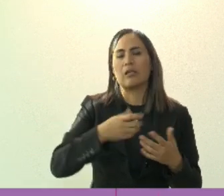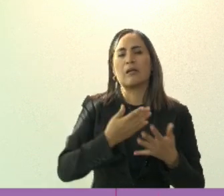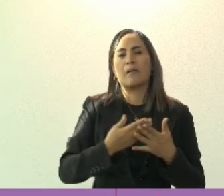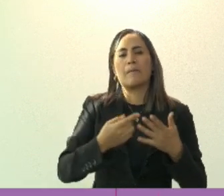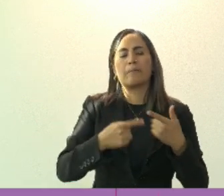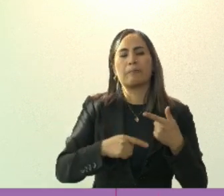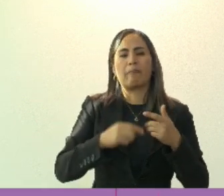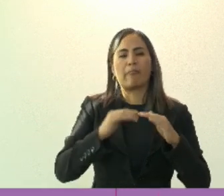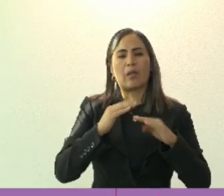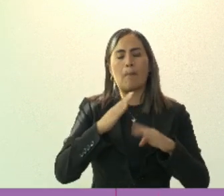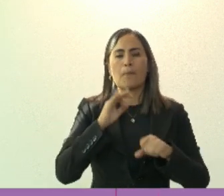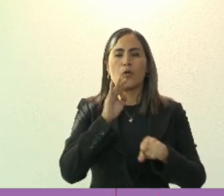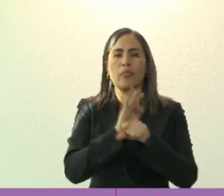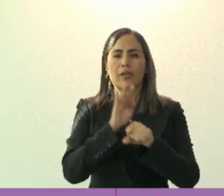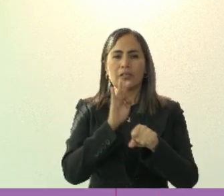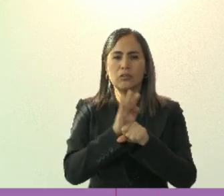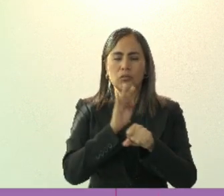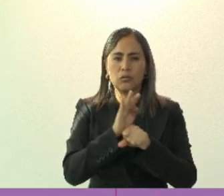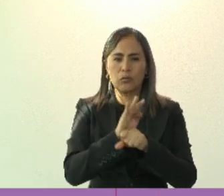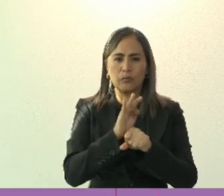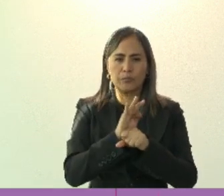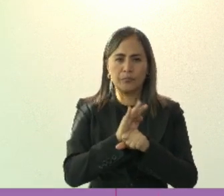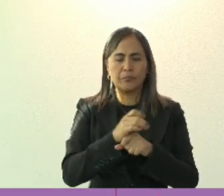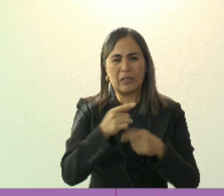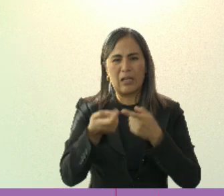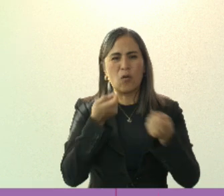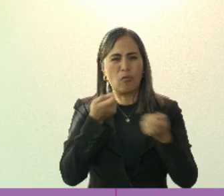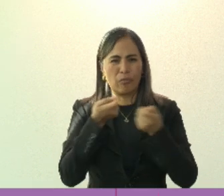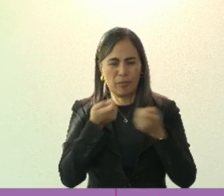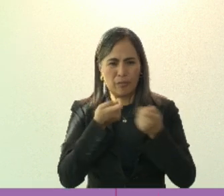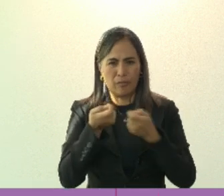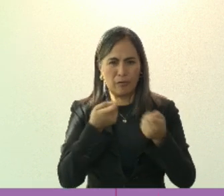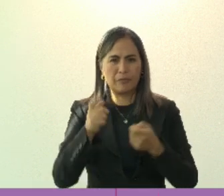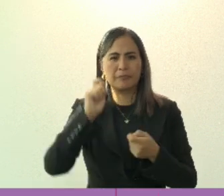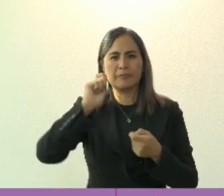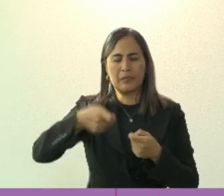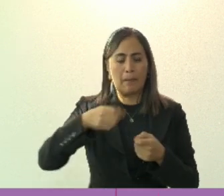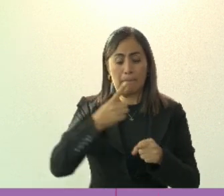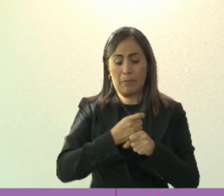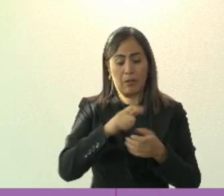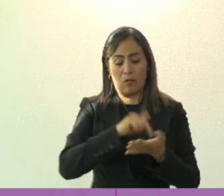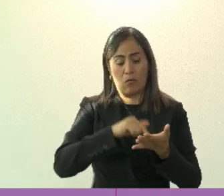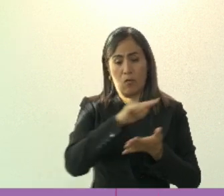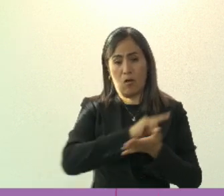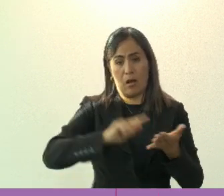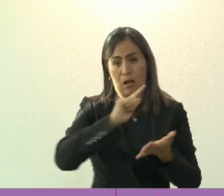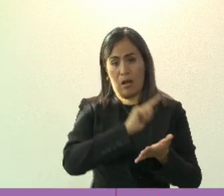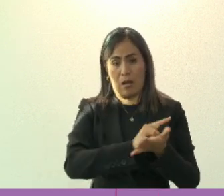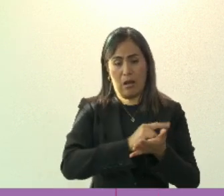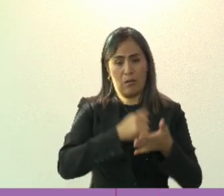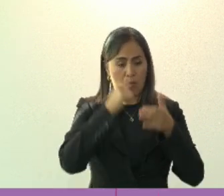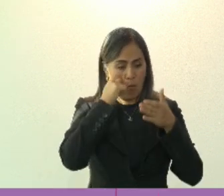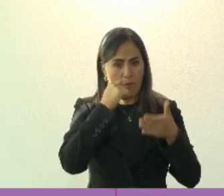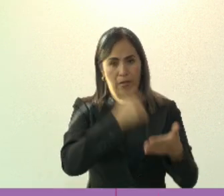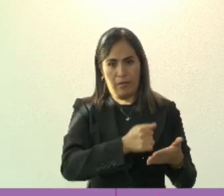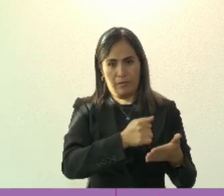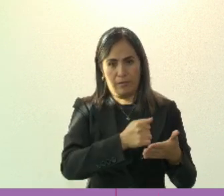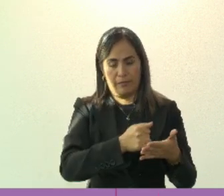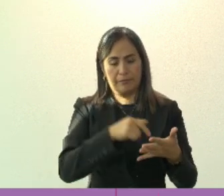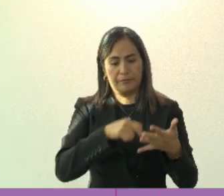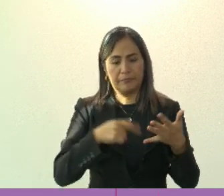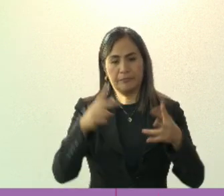el blindaje de la gestión. Y el blindaje de la gestión tiene que ver con el principio de legalidad, básicamente, de los